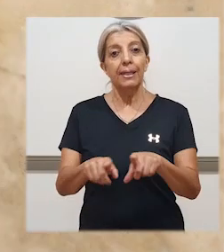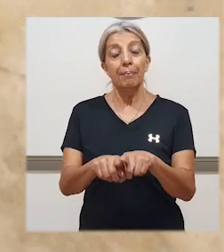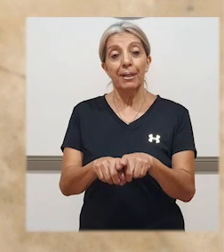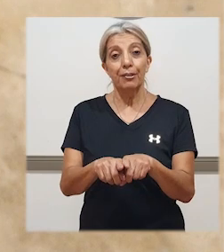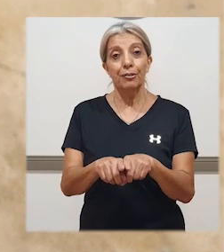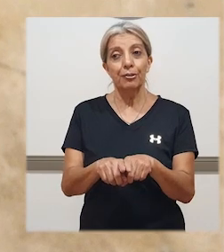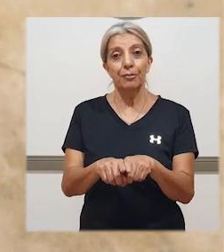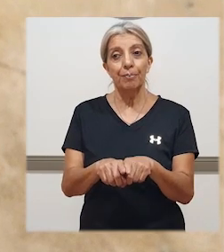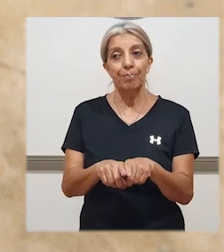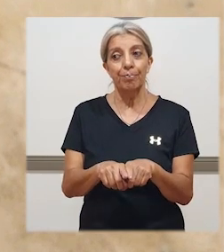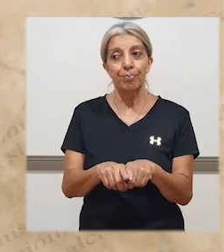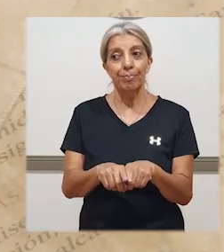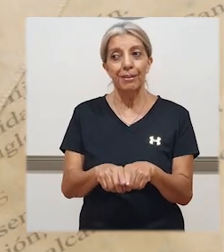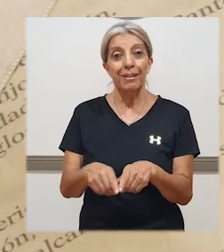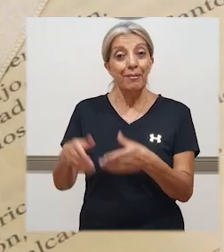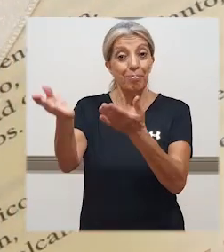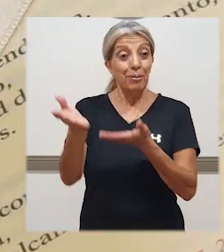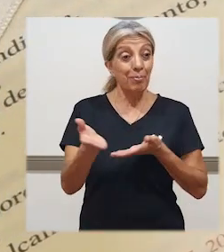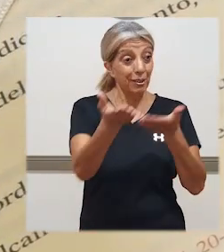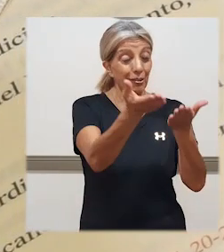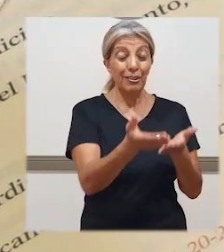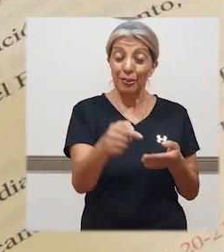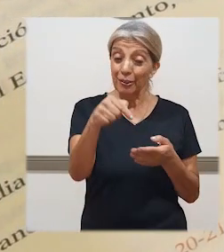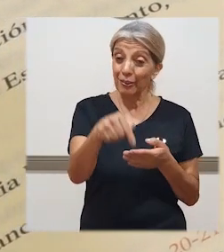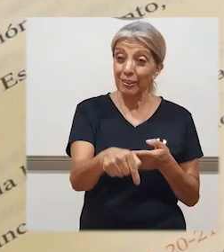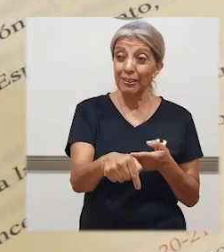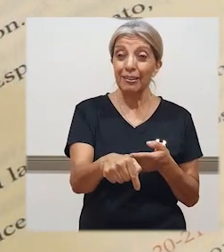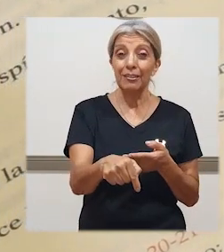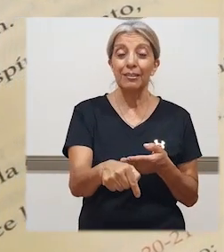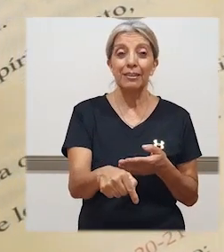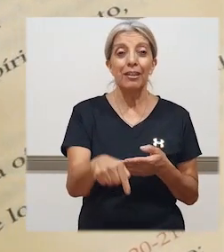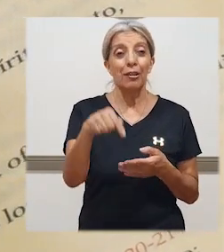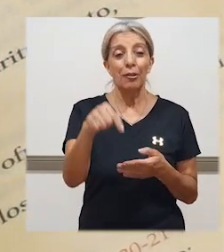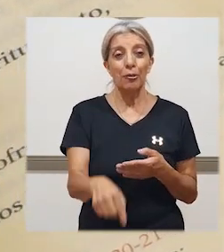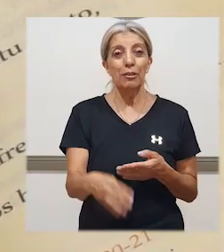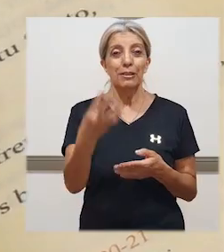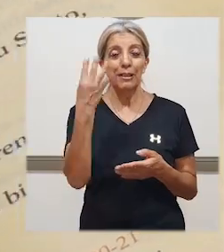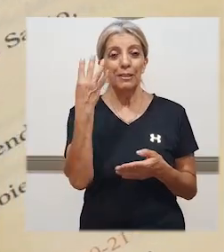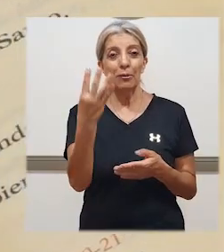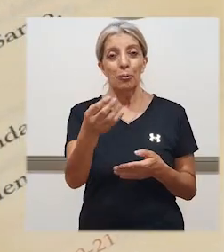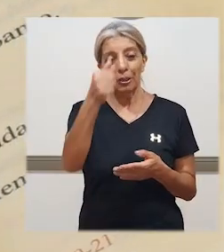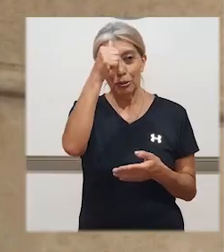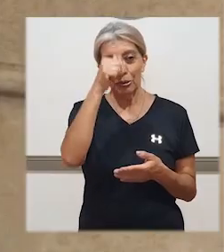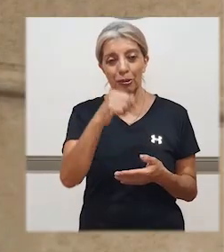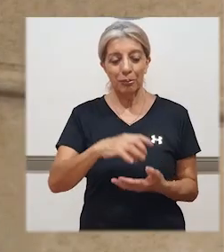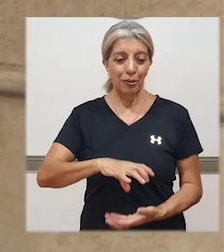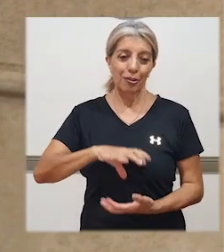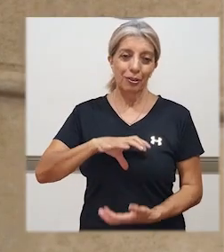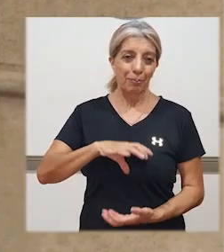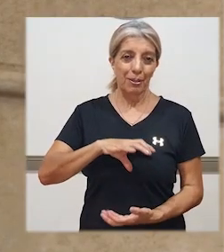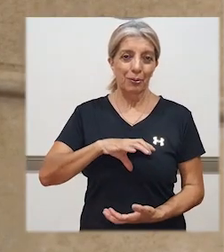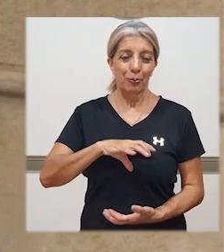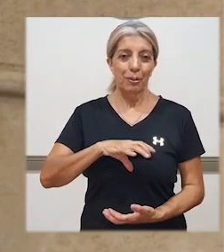Queridos hermanos, les damos a todos la bienvenida a la celebración del cuarto domingo de Pascua,